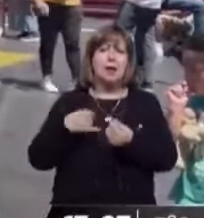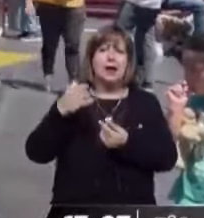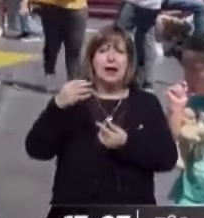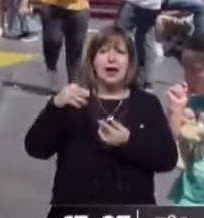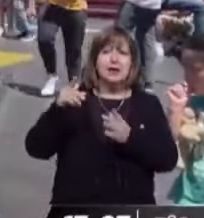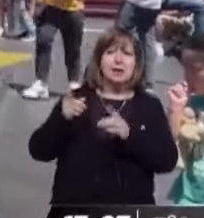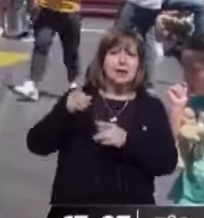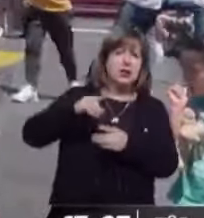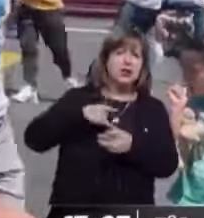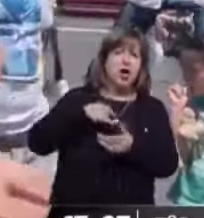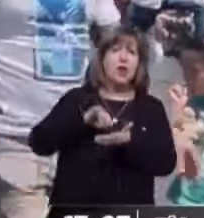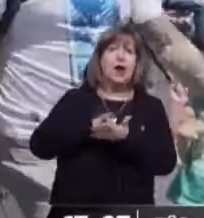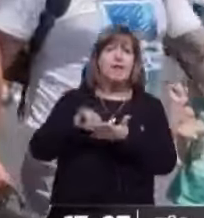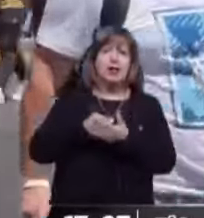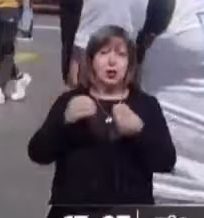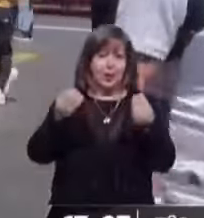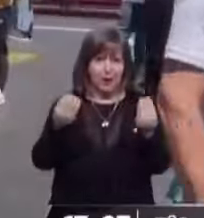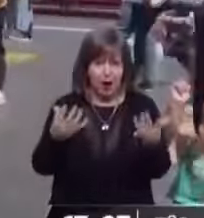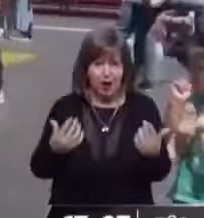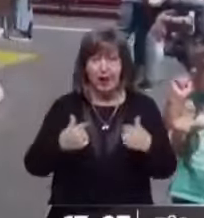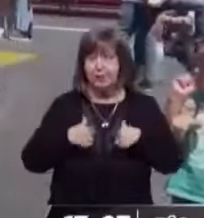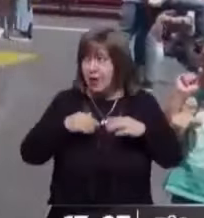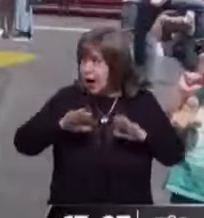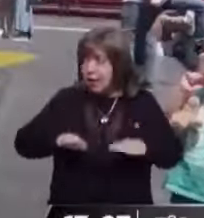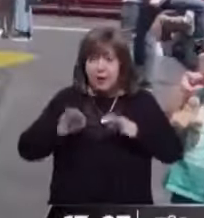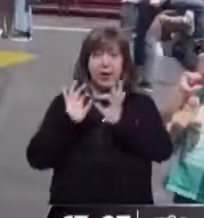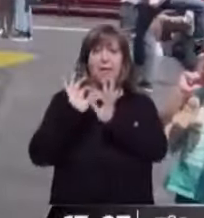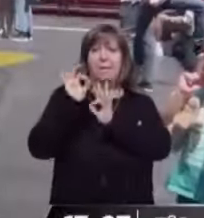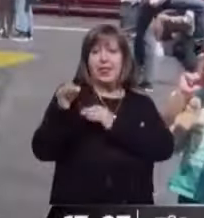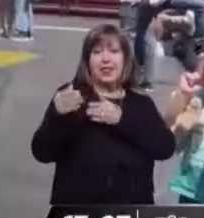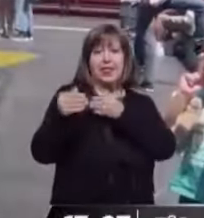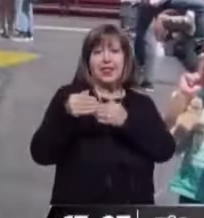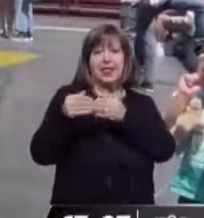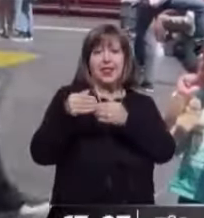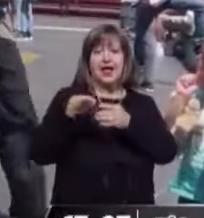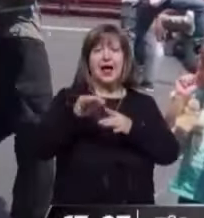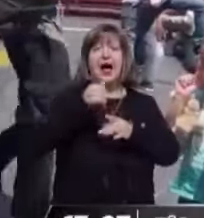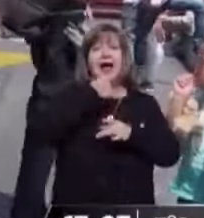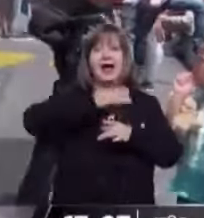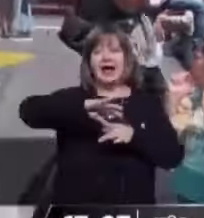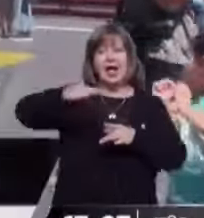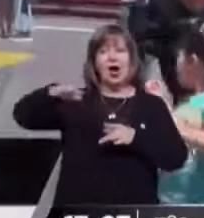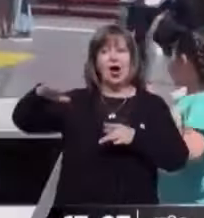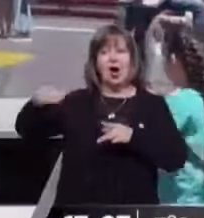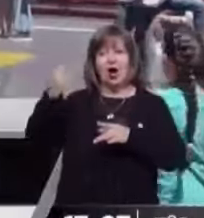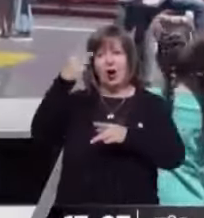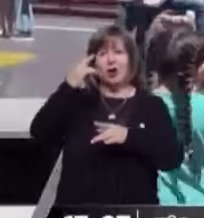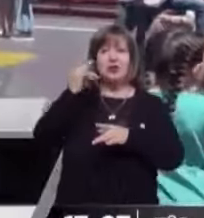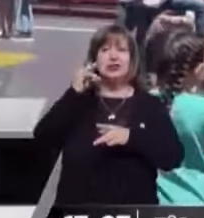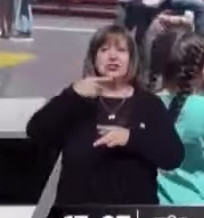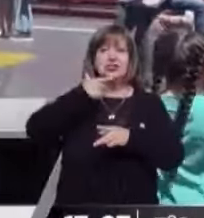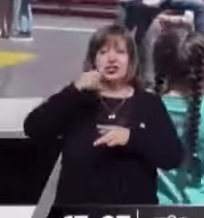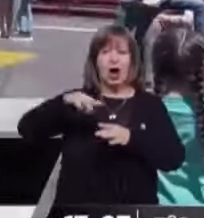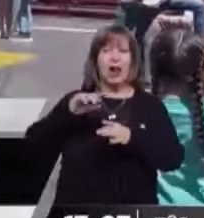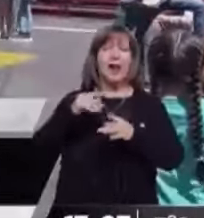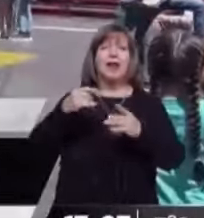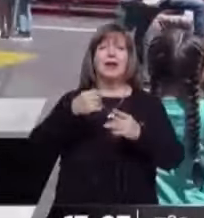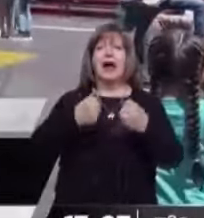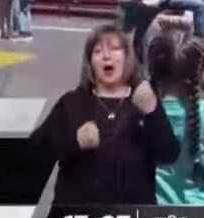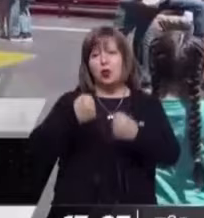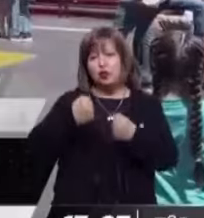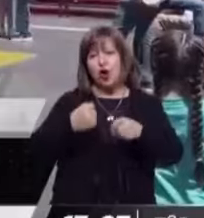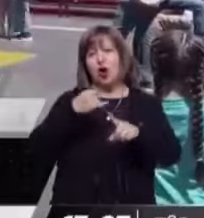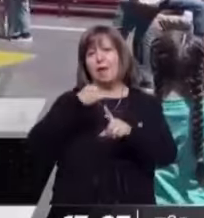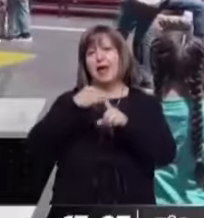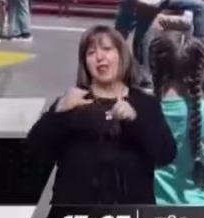Jersey? Bueno, la respuesta es, está muy cerquita, está cruzando el río Hudson a solo media hora de auto. Está